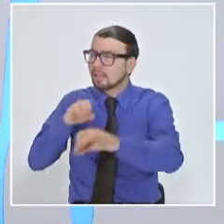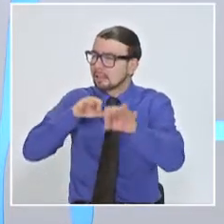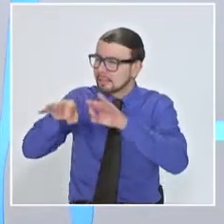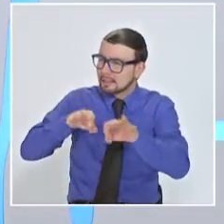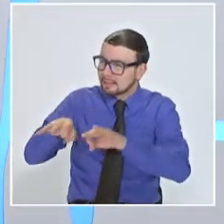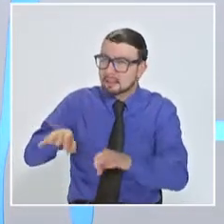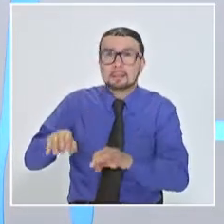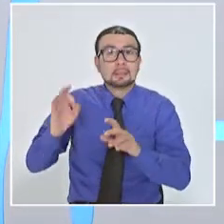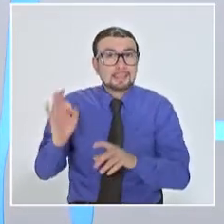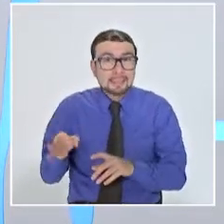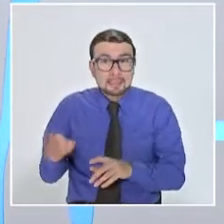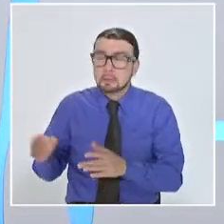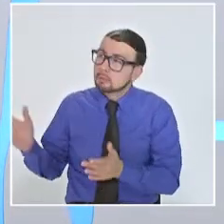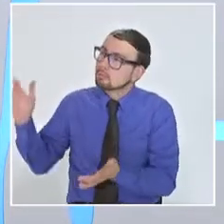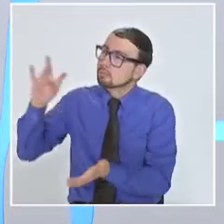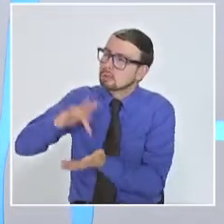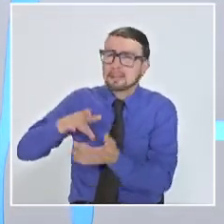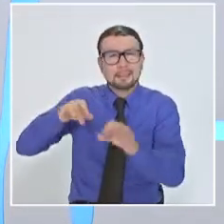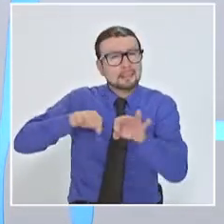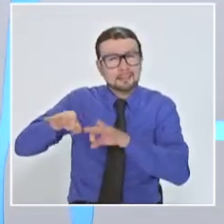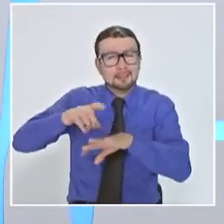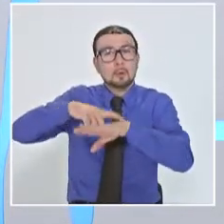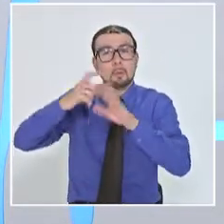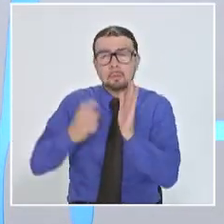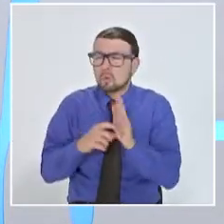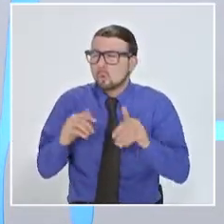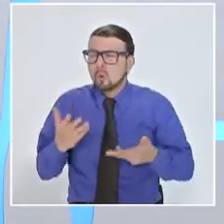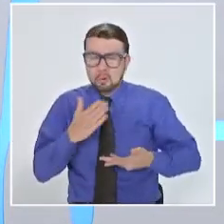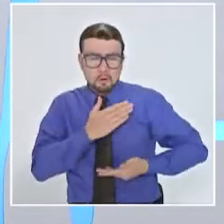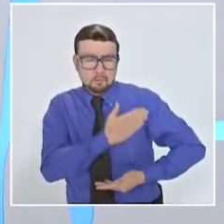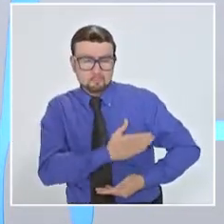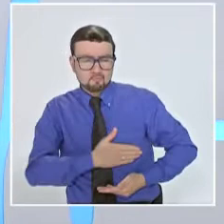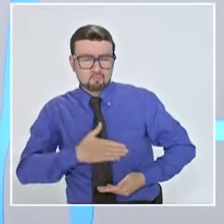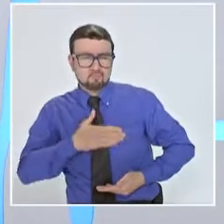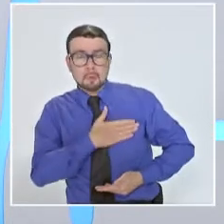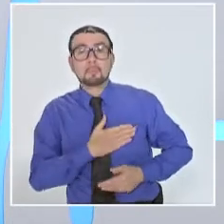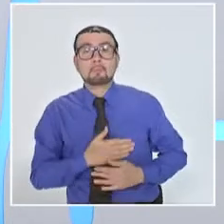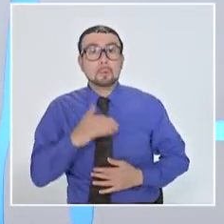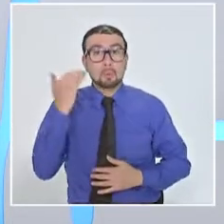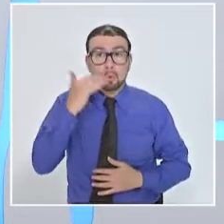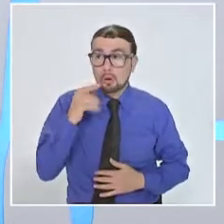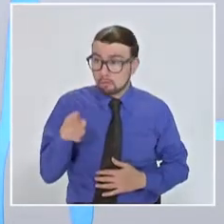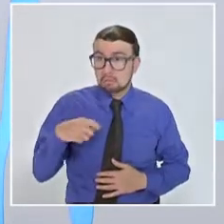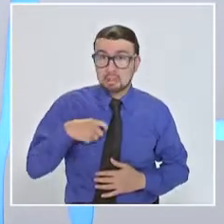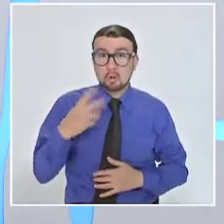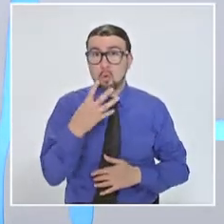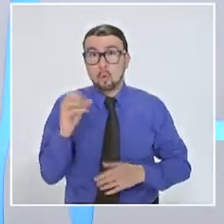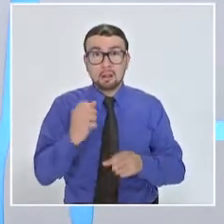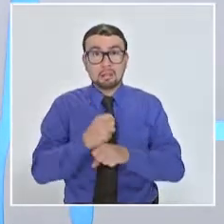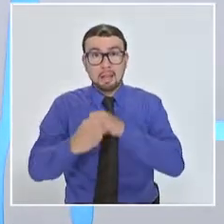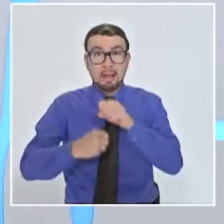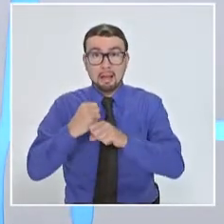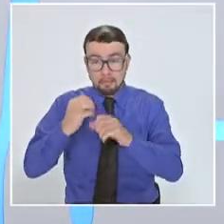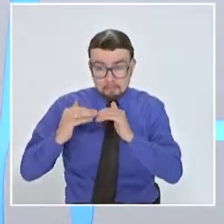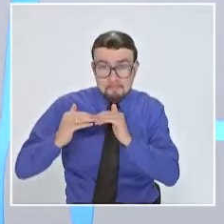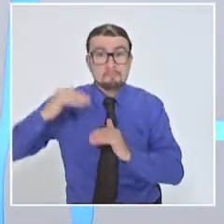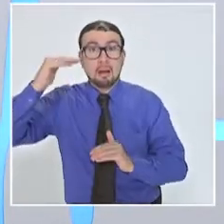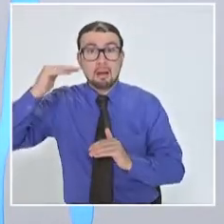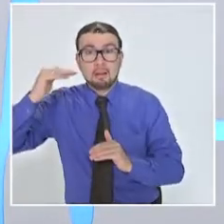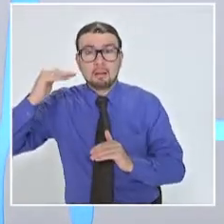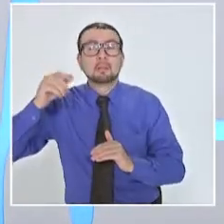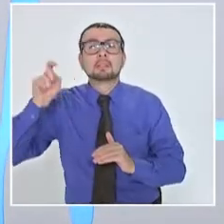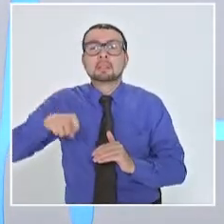siempre les estamos enseñando a hacer un buen examen clínico del seno. Entonces, toda mujer en Colombia que tenga más de 40 años se debe realizar o debe